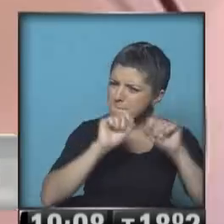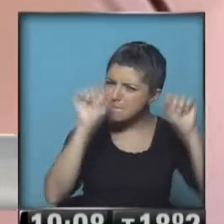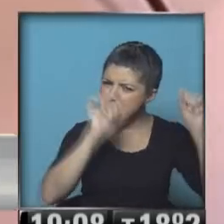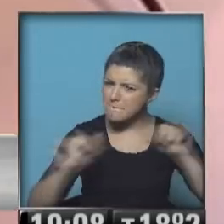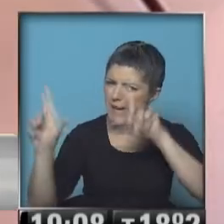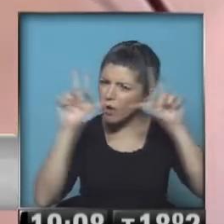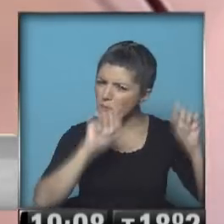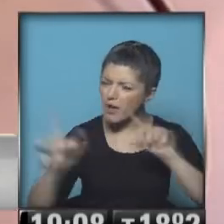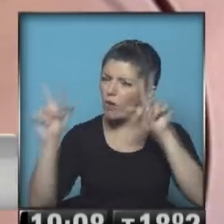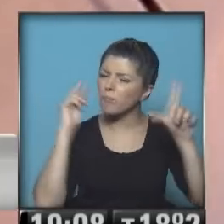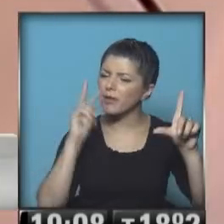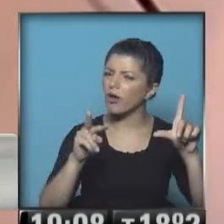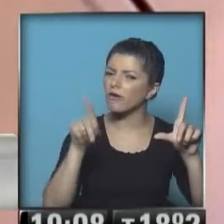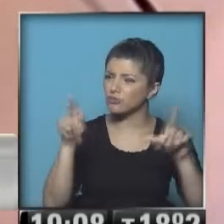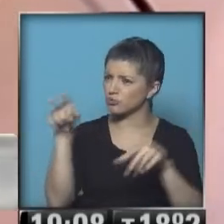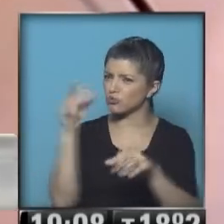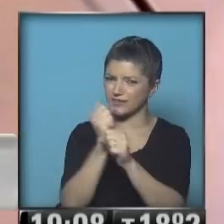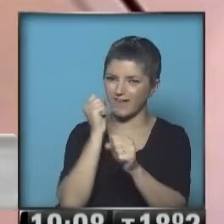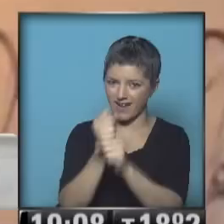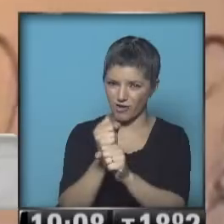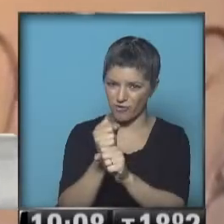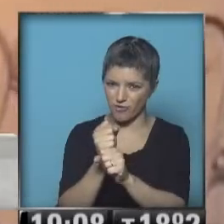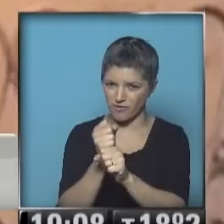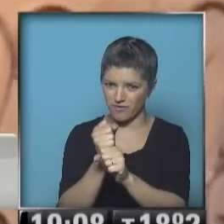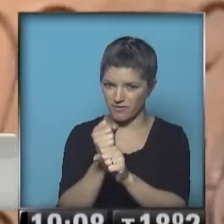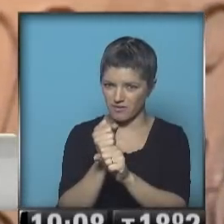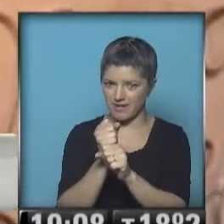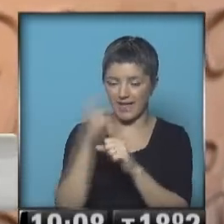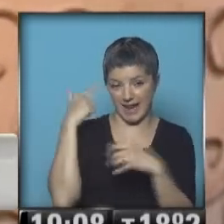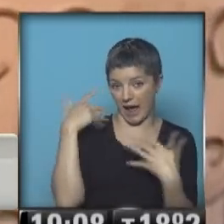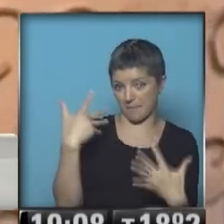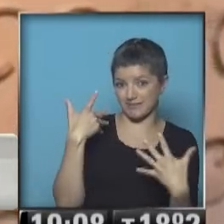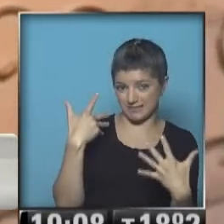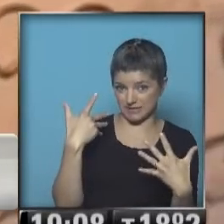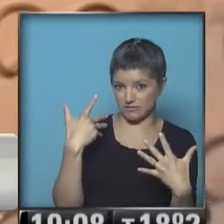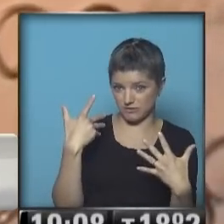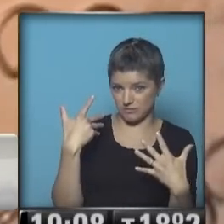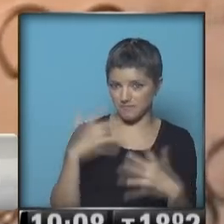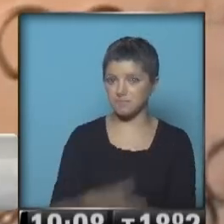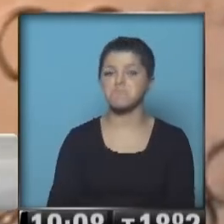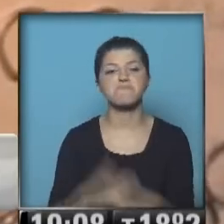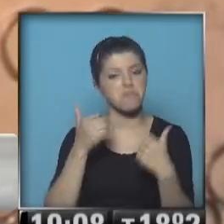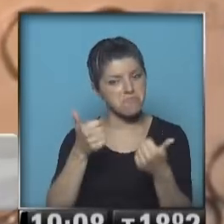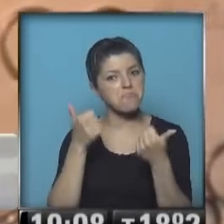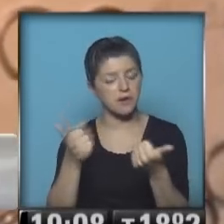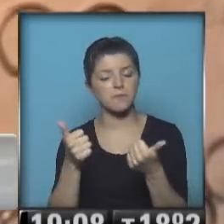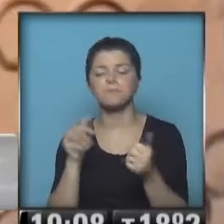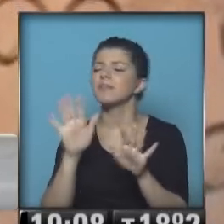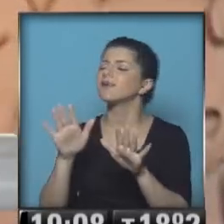calculo que lo están viendo también, los trabajos que hacen precisamente con la capacitación de las técnicos. Impresionante.